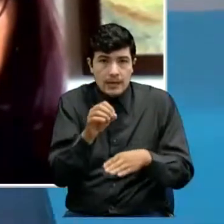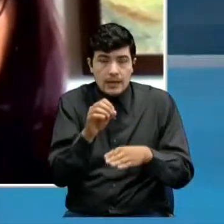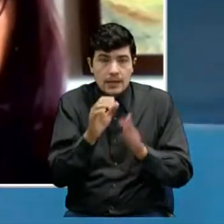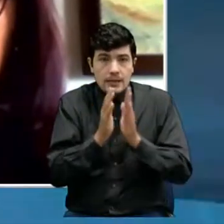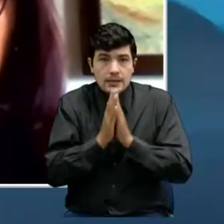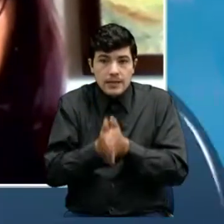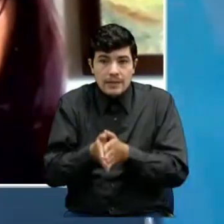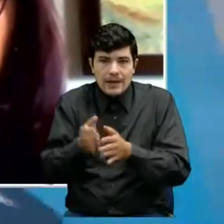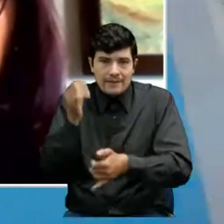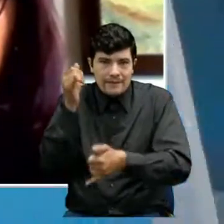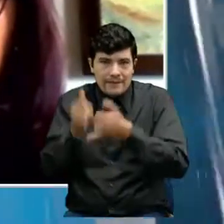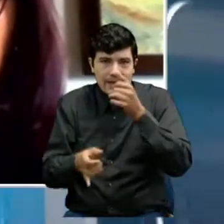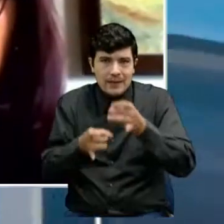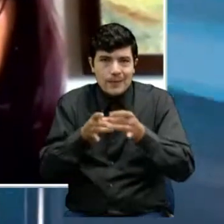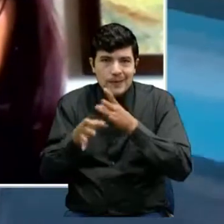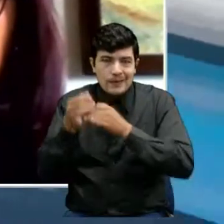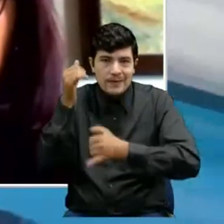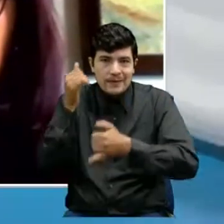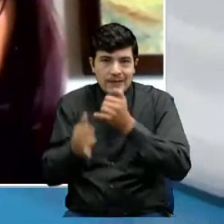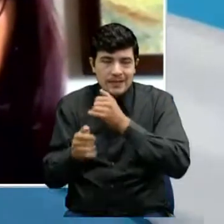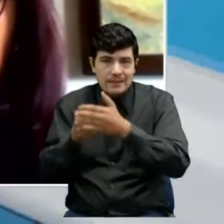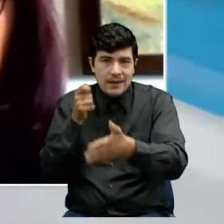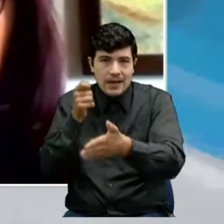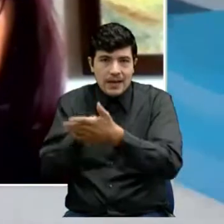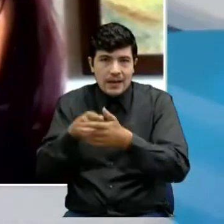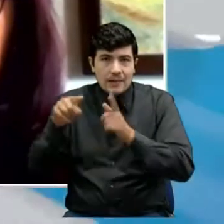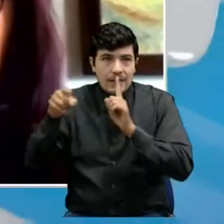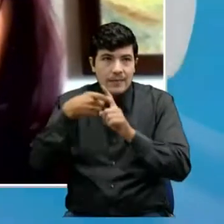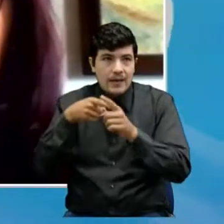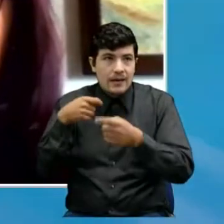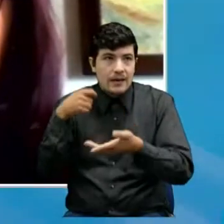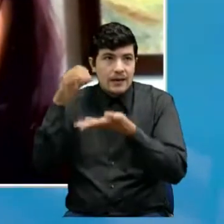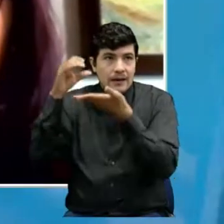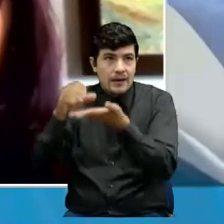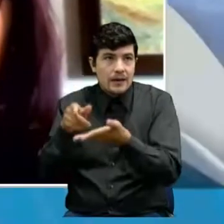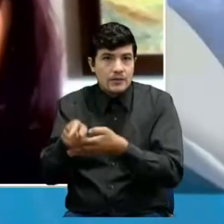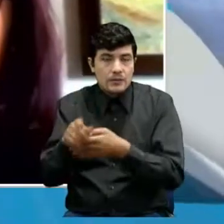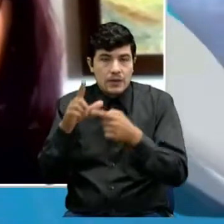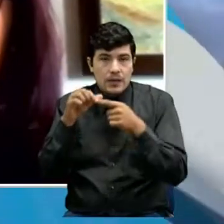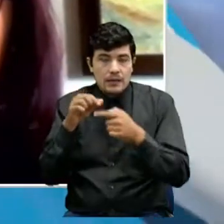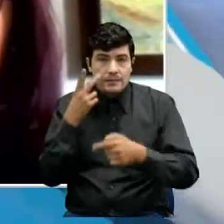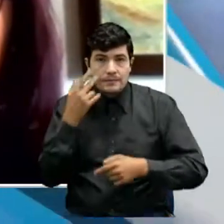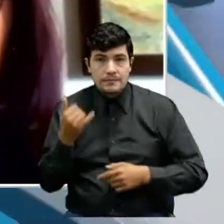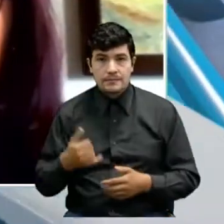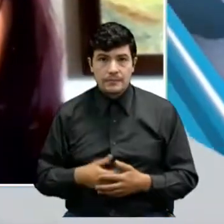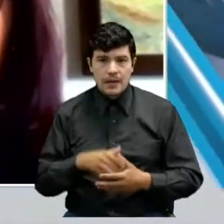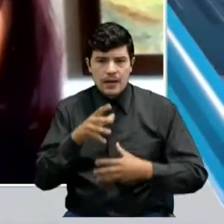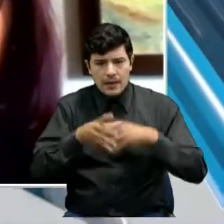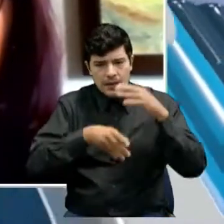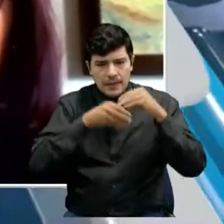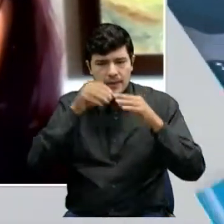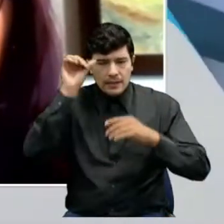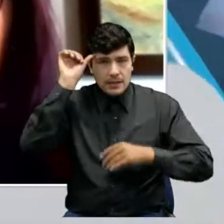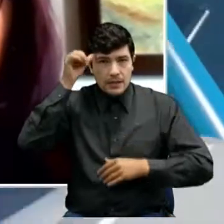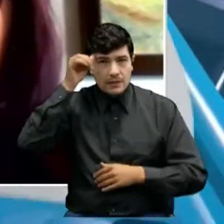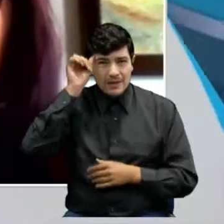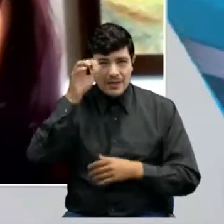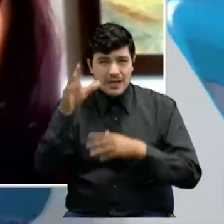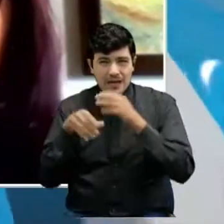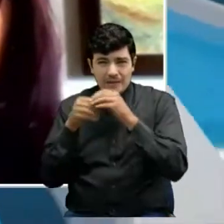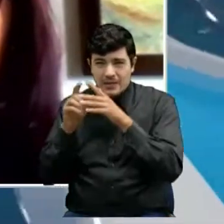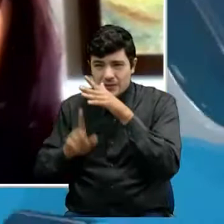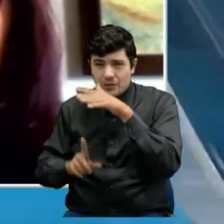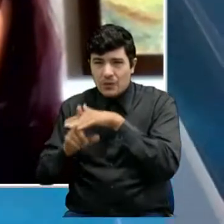vence el plazo para pagar la primera parte de la prima, sin olvidar que pues ahí ya ha surgido y